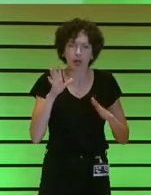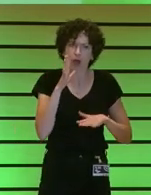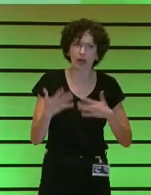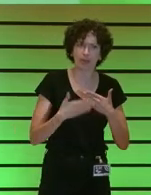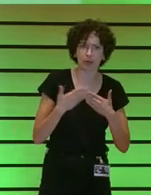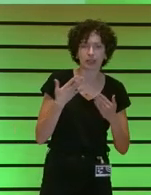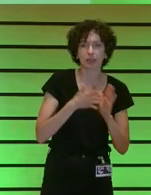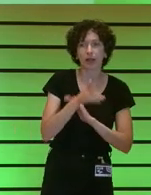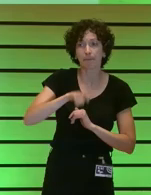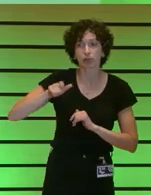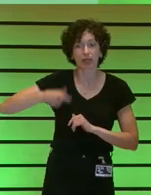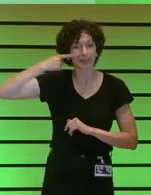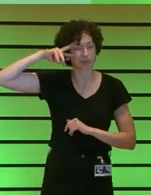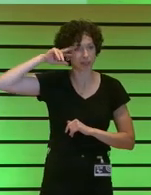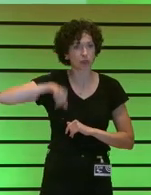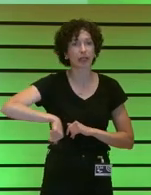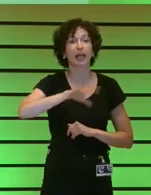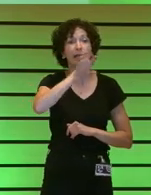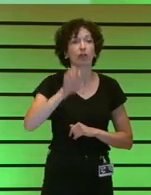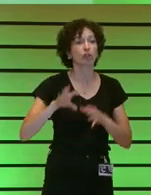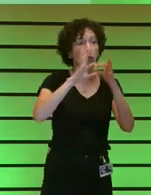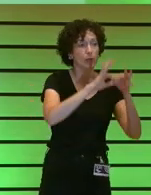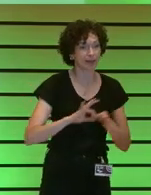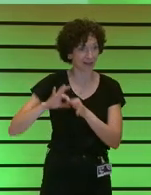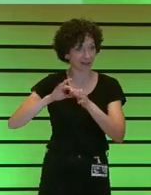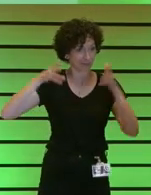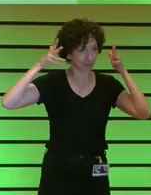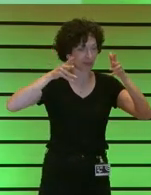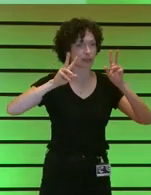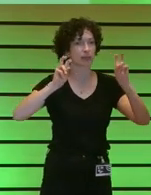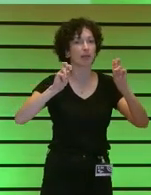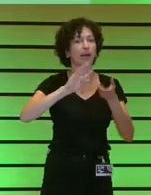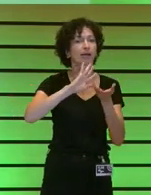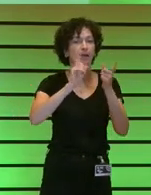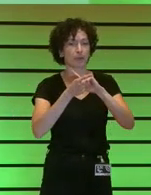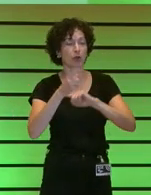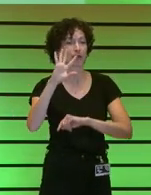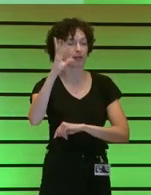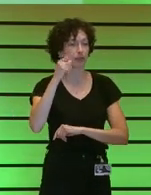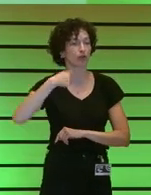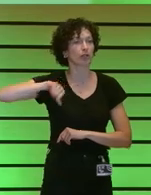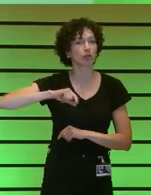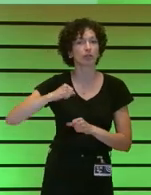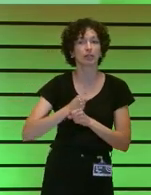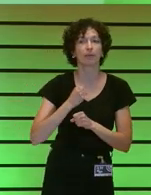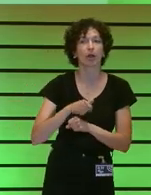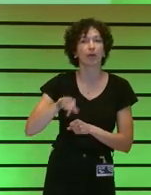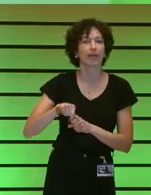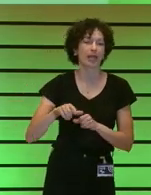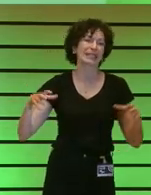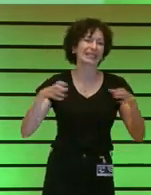los expertos que asesoran a Naciones Unidas sobre temas de cambio climático bueno estos expertos trabajan en lo que se llaman tandas de